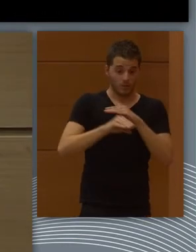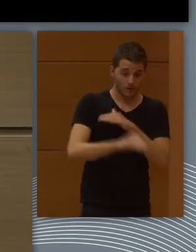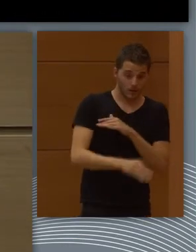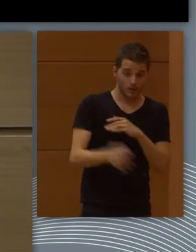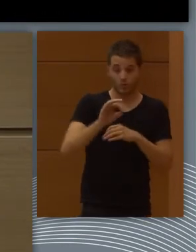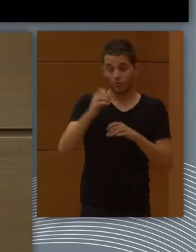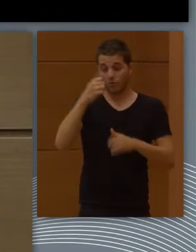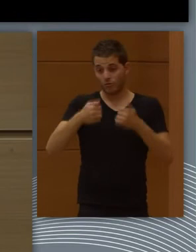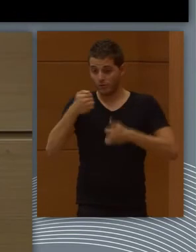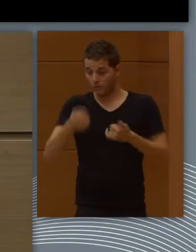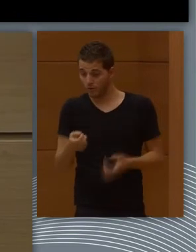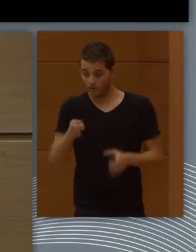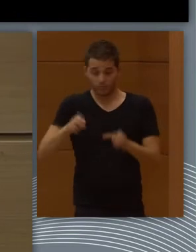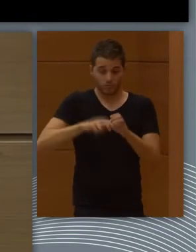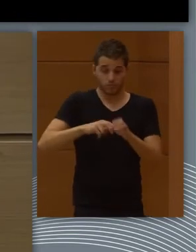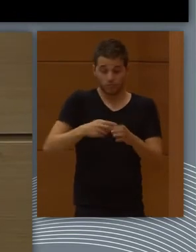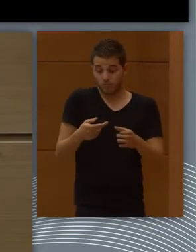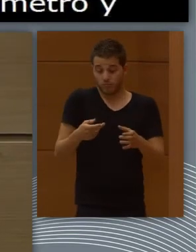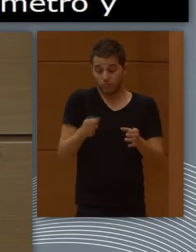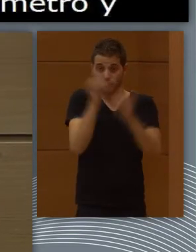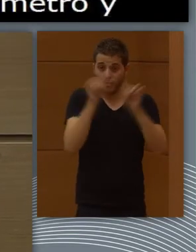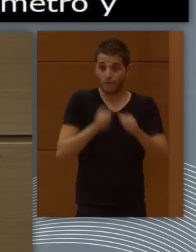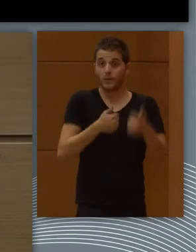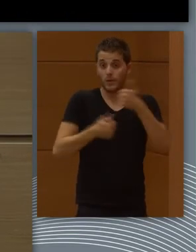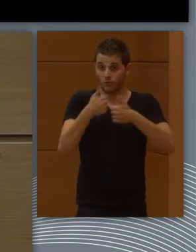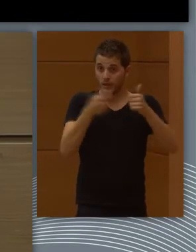cual es una forma de competencia, ¿no?